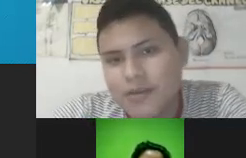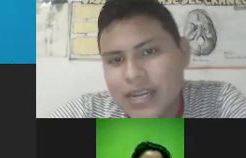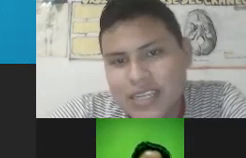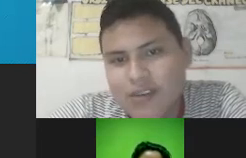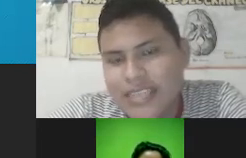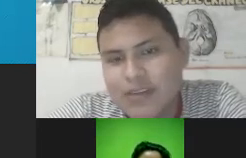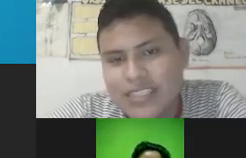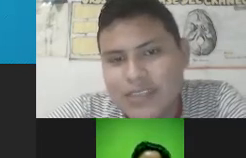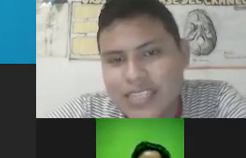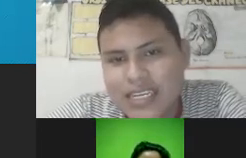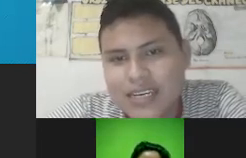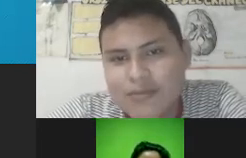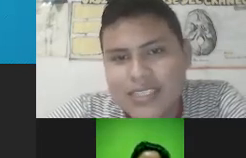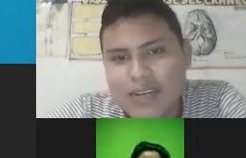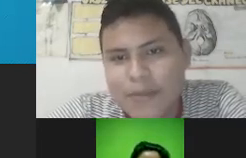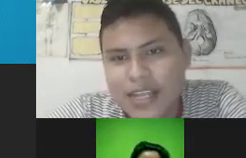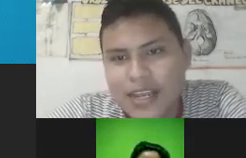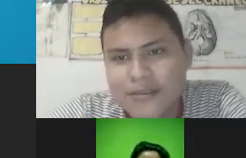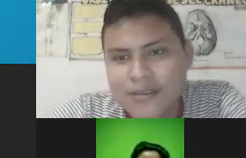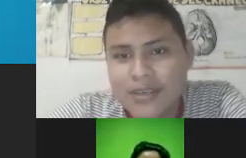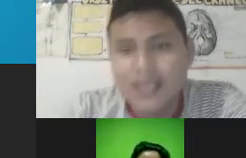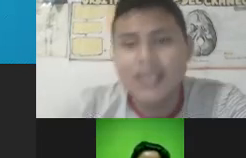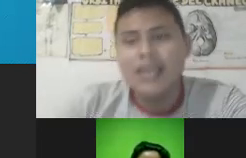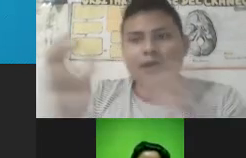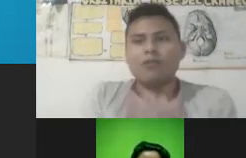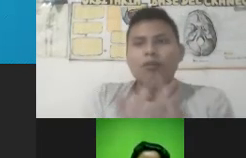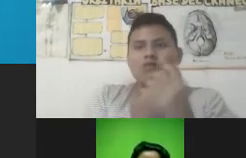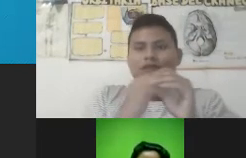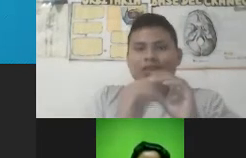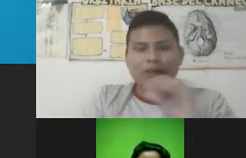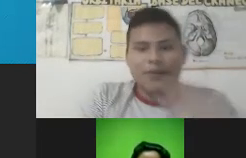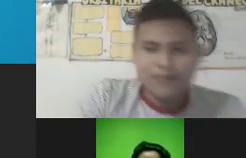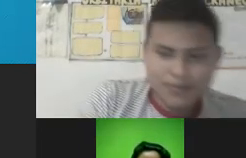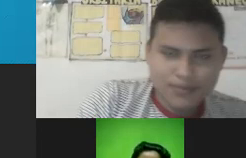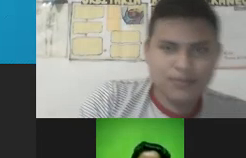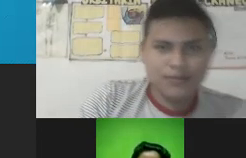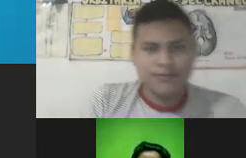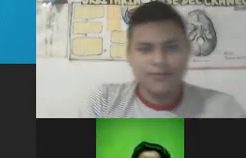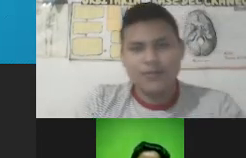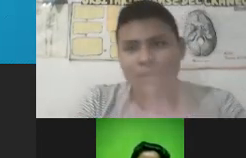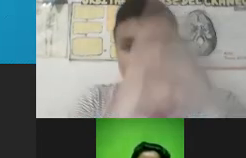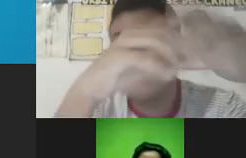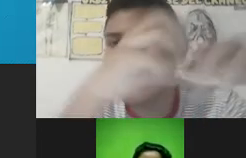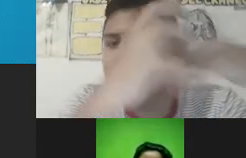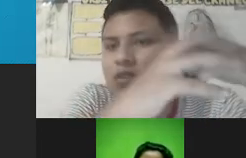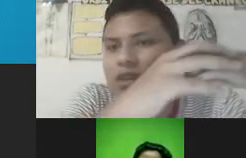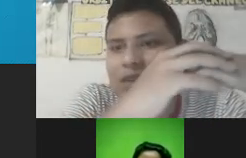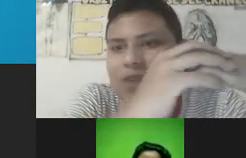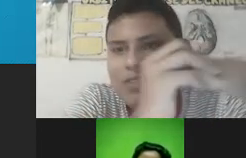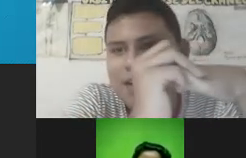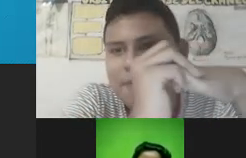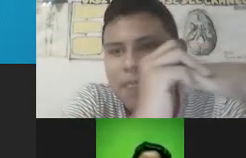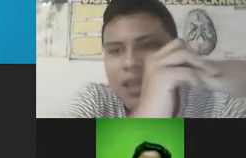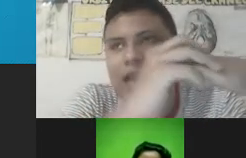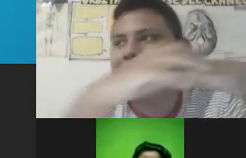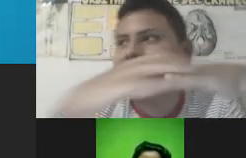Ahí ven una célula, ya sea una célula sanguínea, una célula epitelial. Un conjunto de células, perdón. Un conjunto de células, o